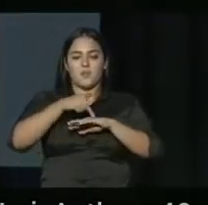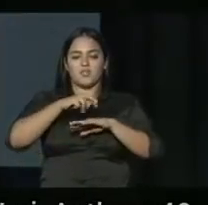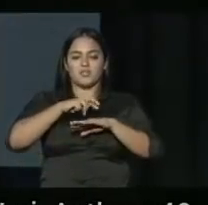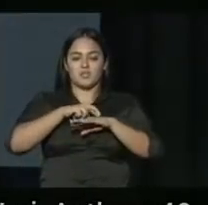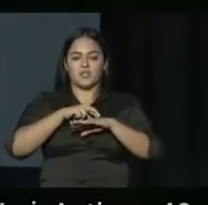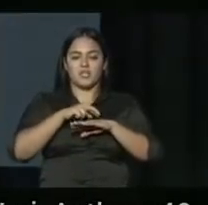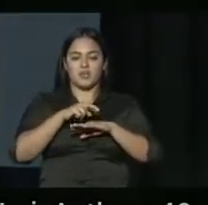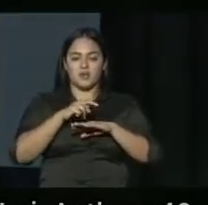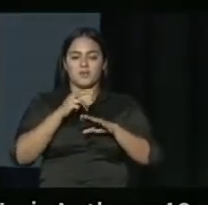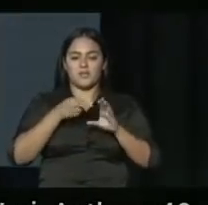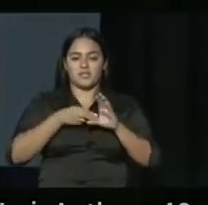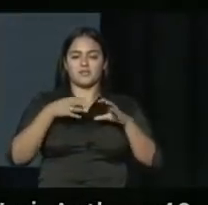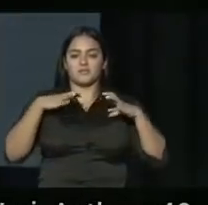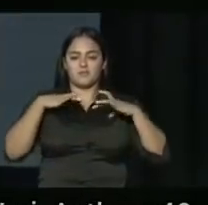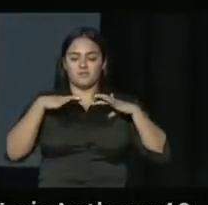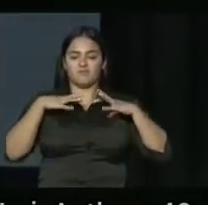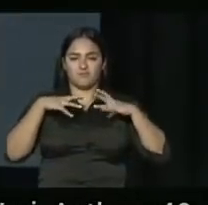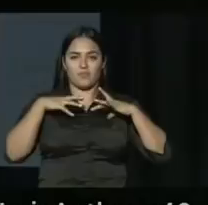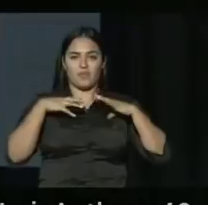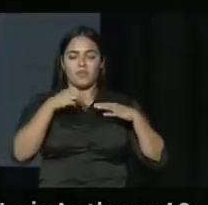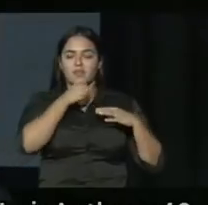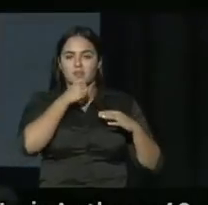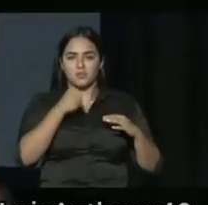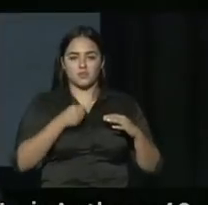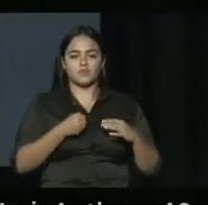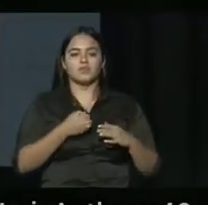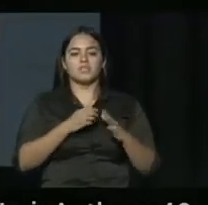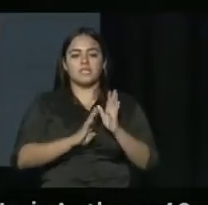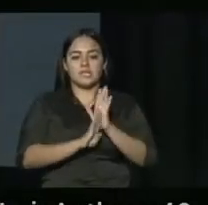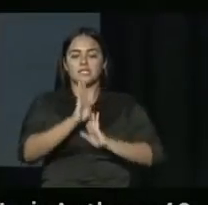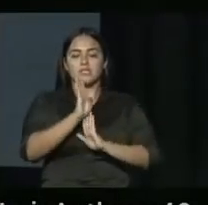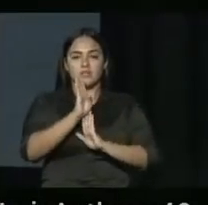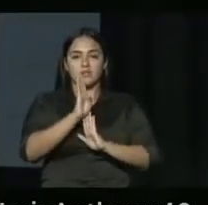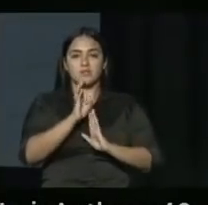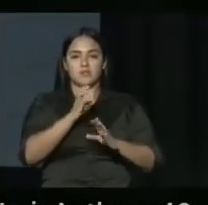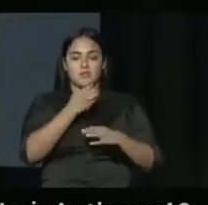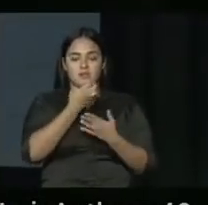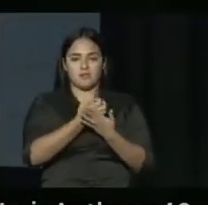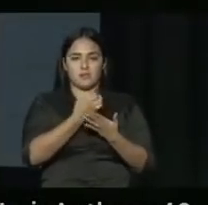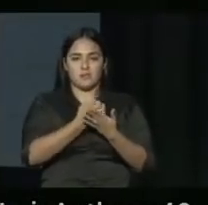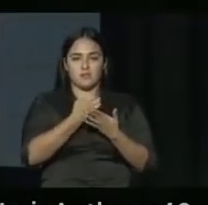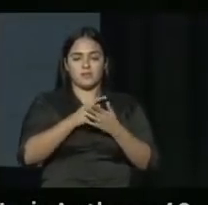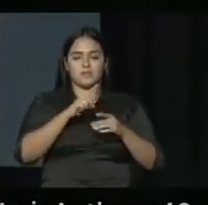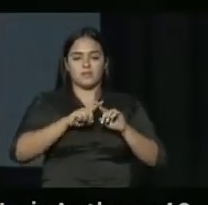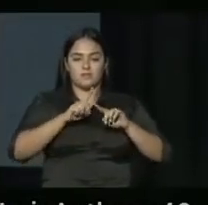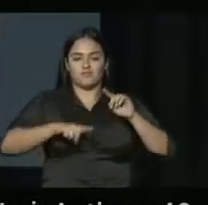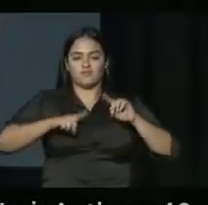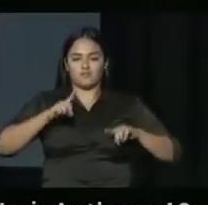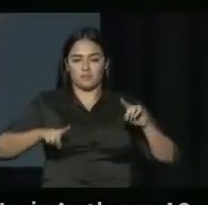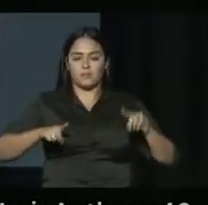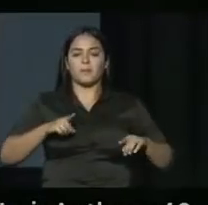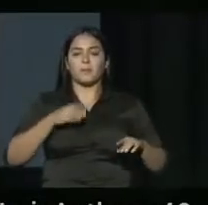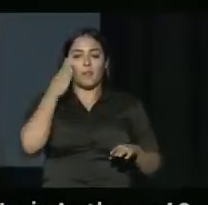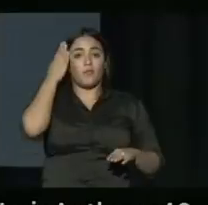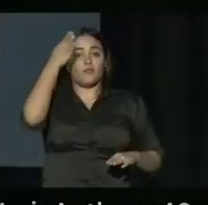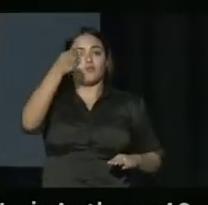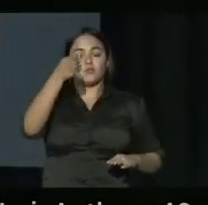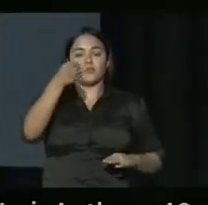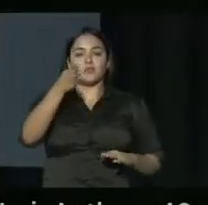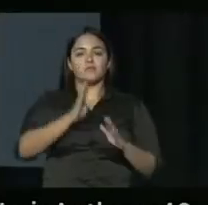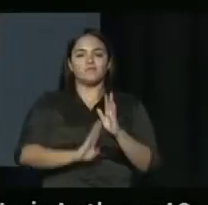nuestros envejecientes. Un desarrollo económico multisectorial garantiza un futuro próspero para